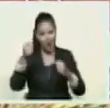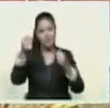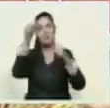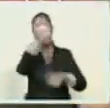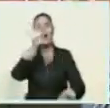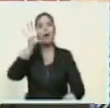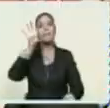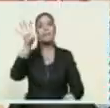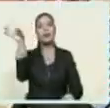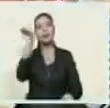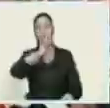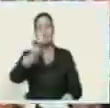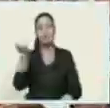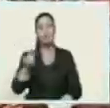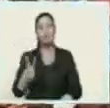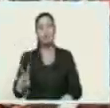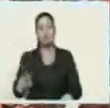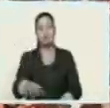la patrona